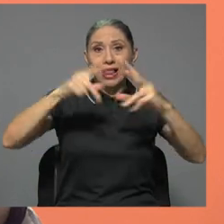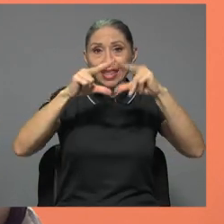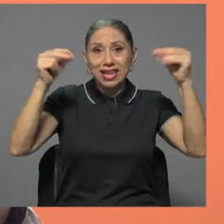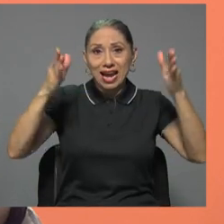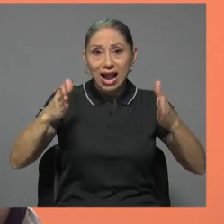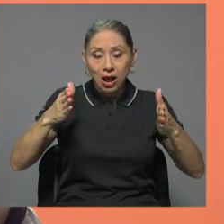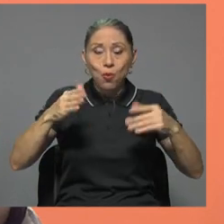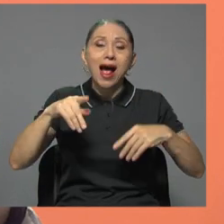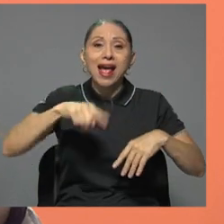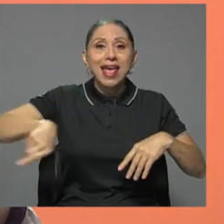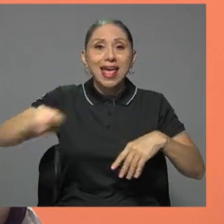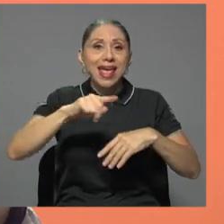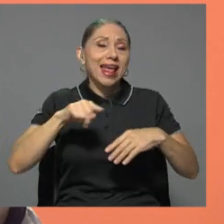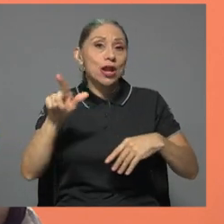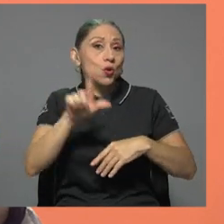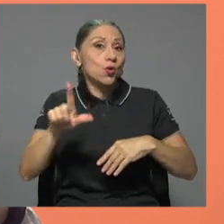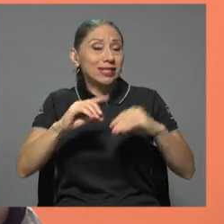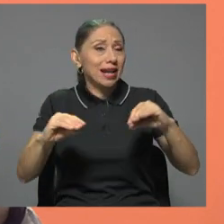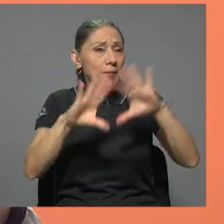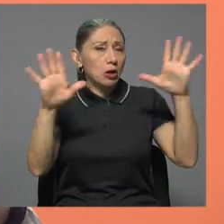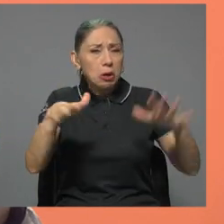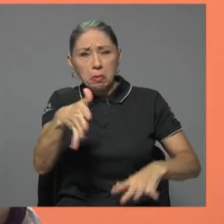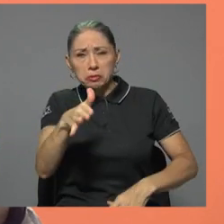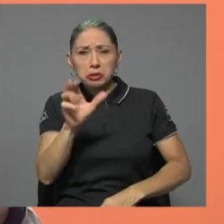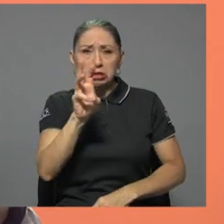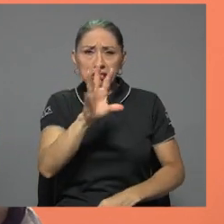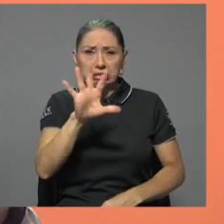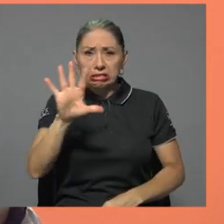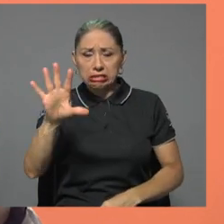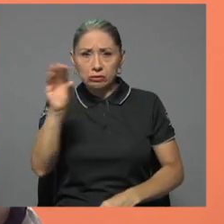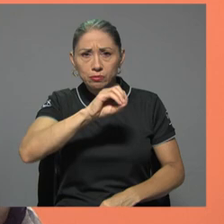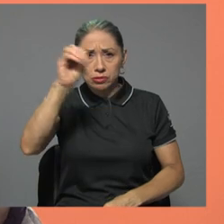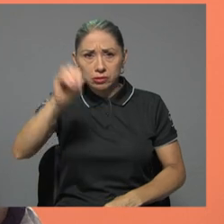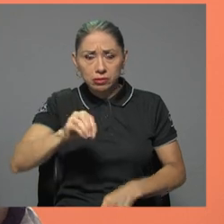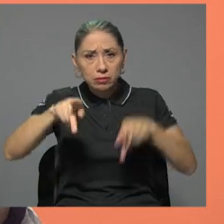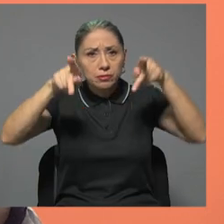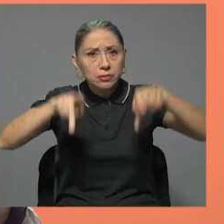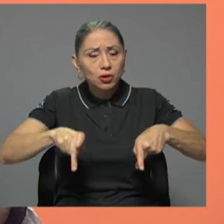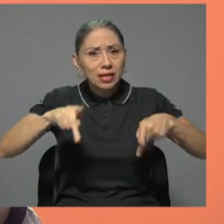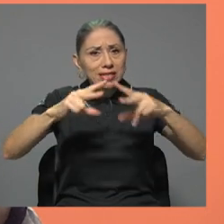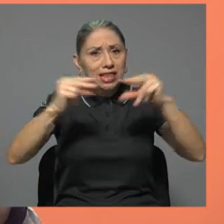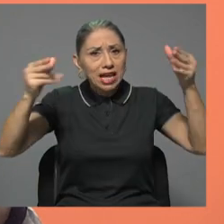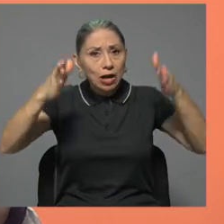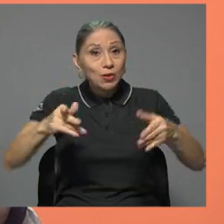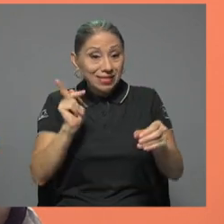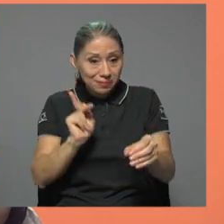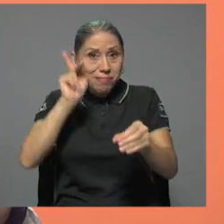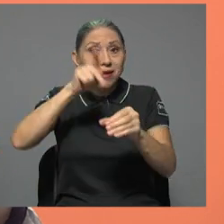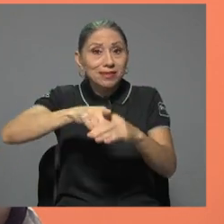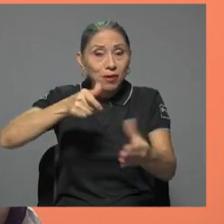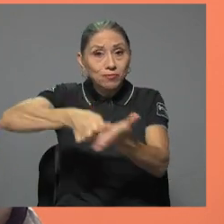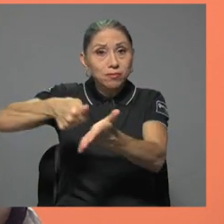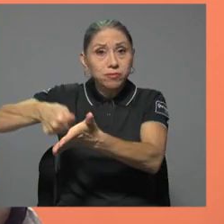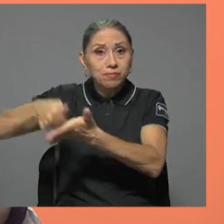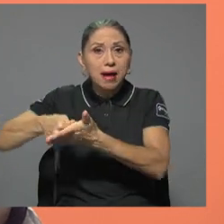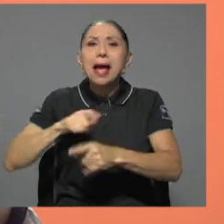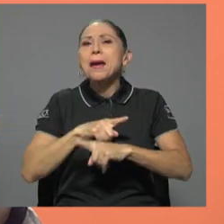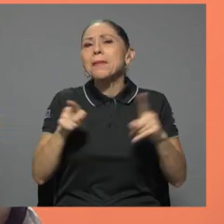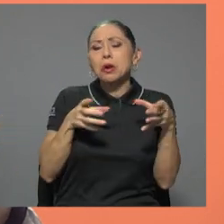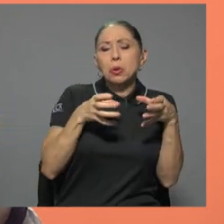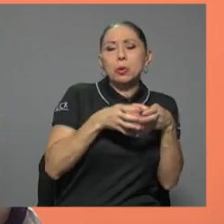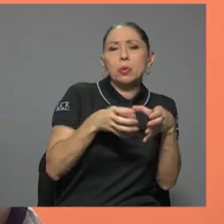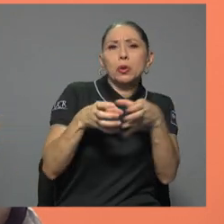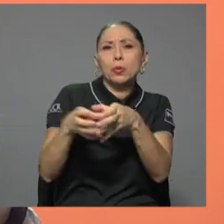diciendo que hubo una participación de cerca del 65% de los nicaragüenses sin embargo pues monitoreos independientes ciudadanos